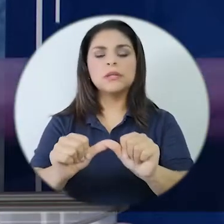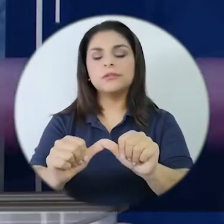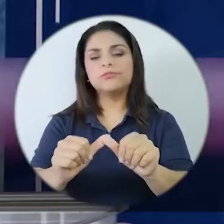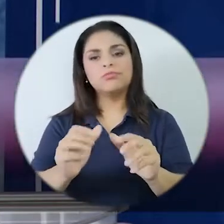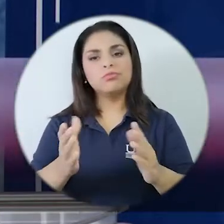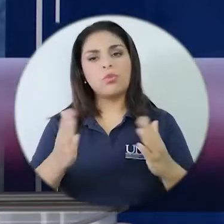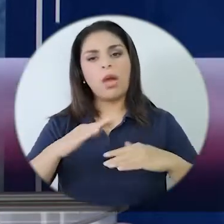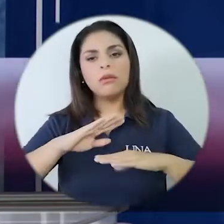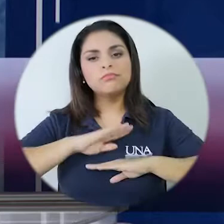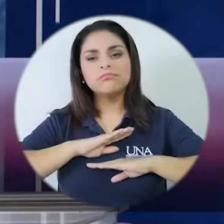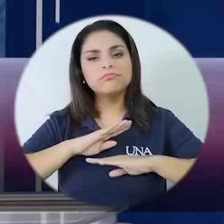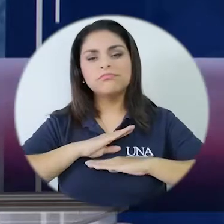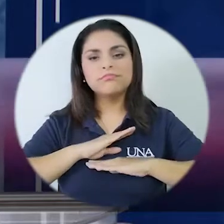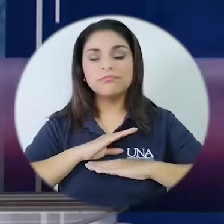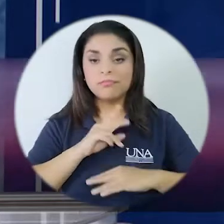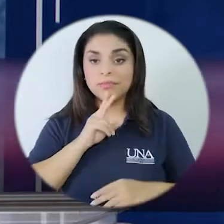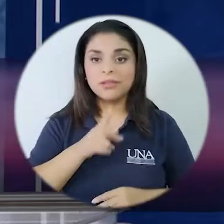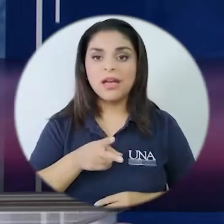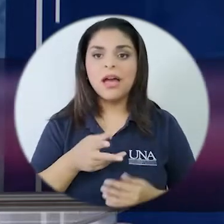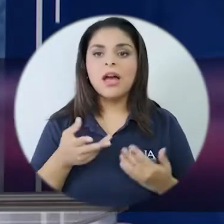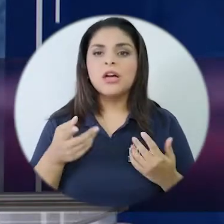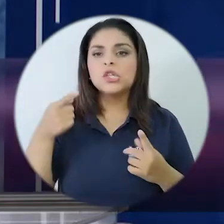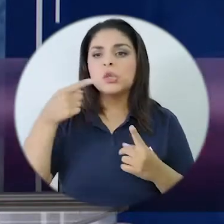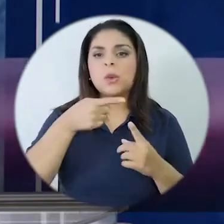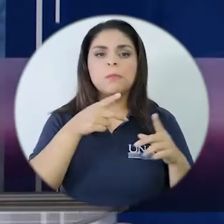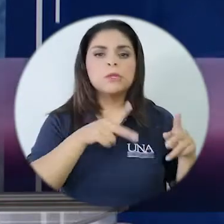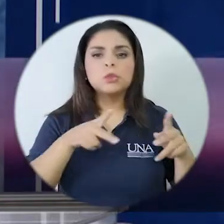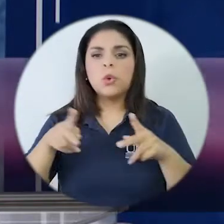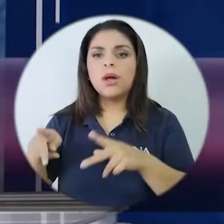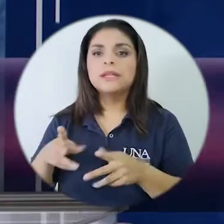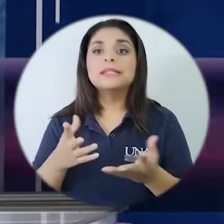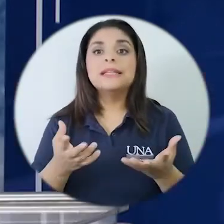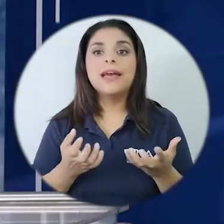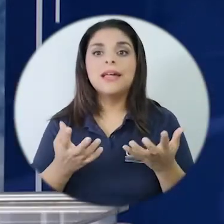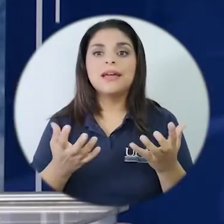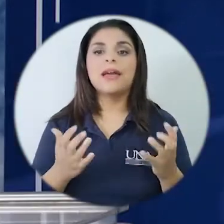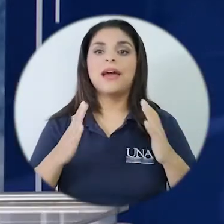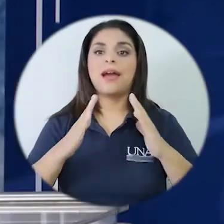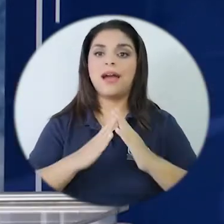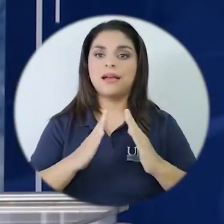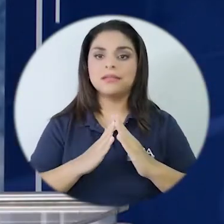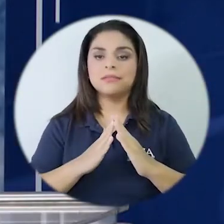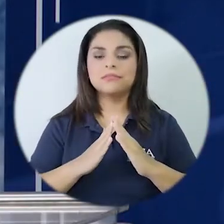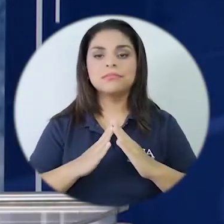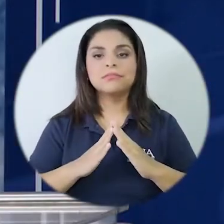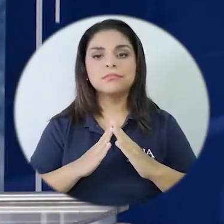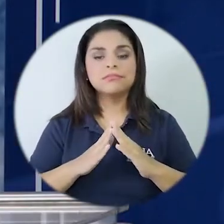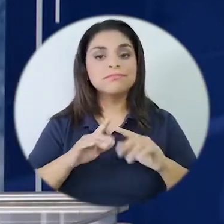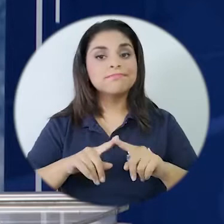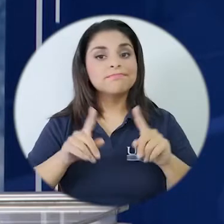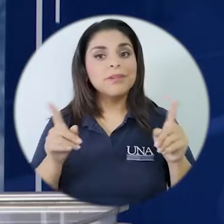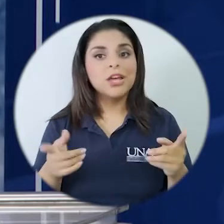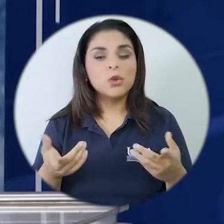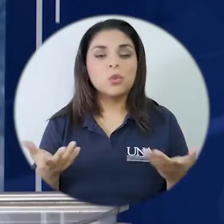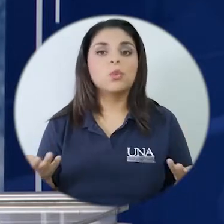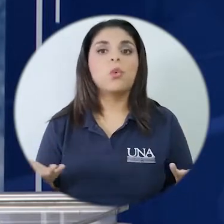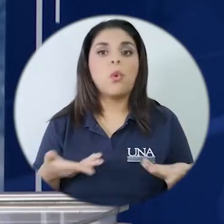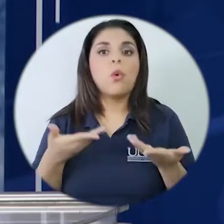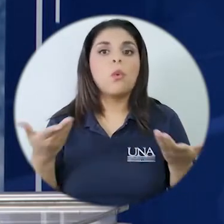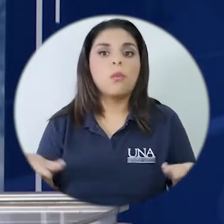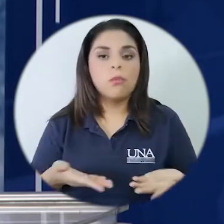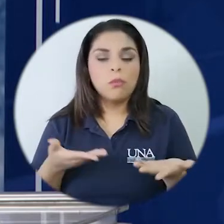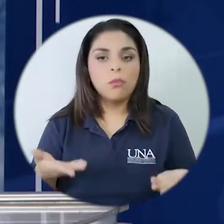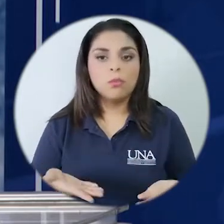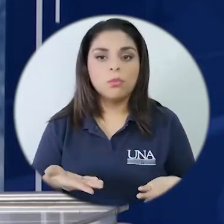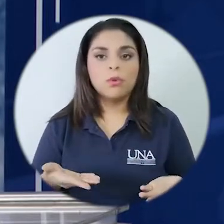insatisfecha por mucho tiempo también, sobre, ¿verdad?, de gente que quiere tener una vivienda, pero ¿a qué